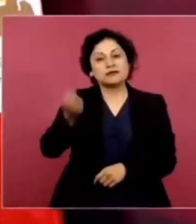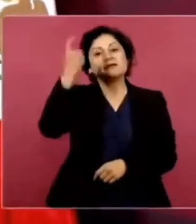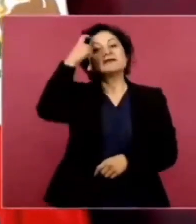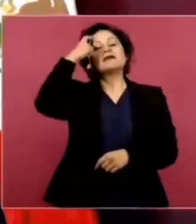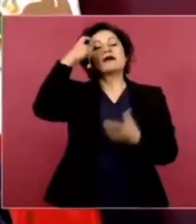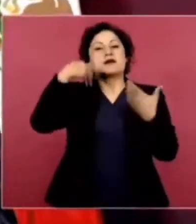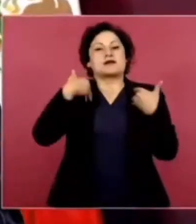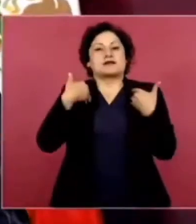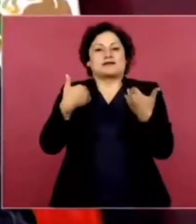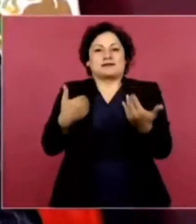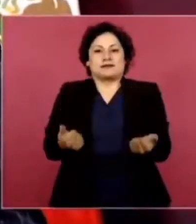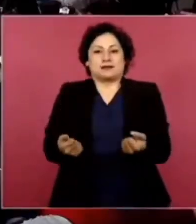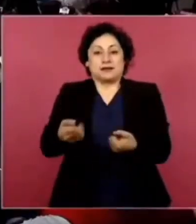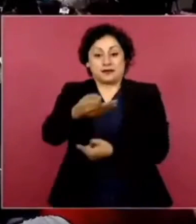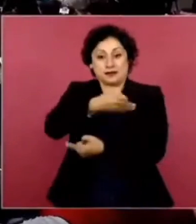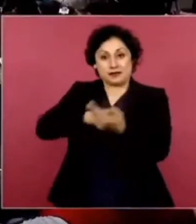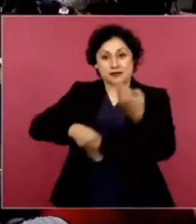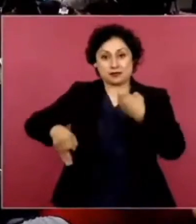públicos.